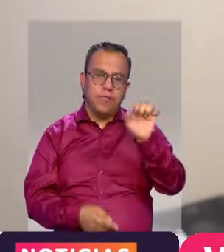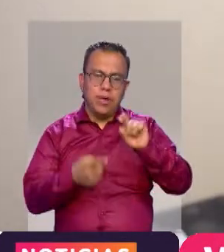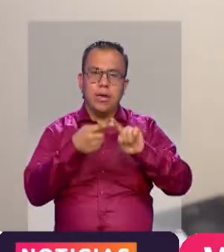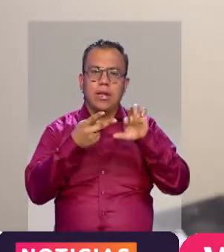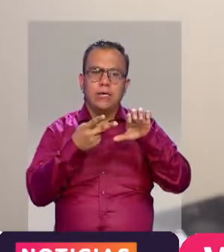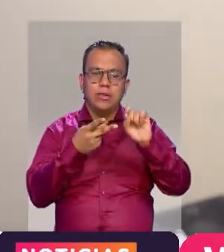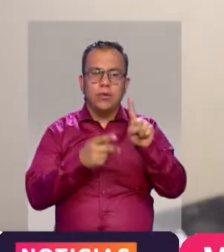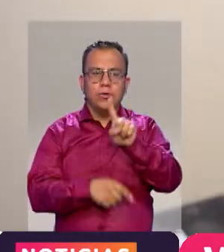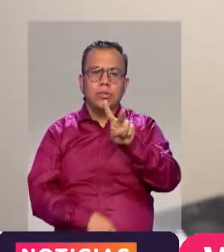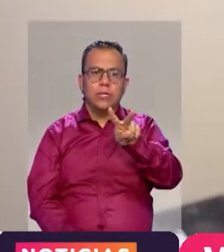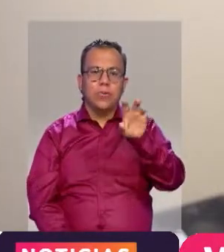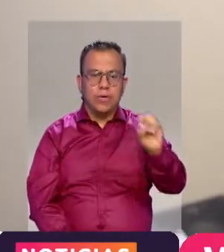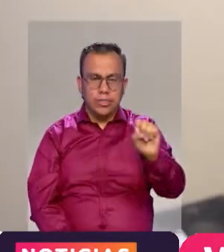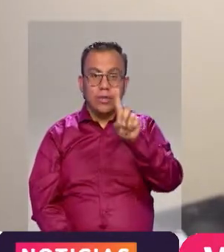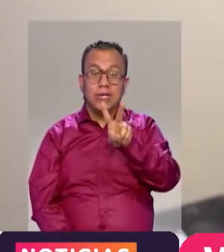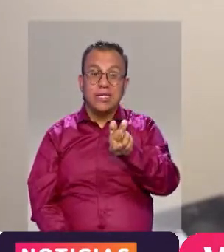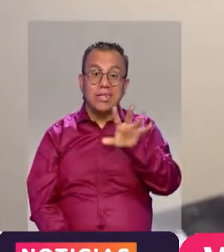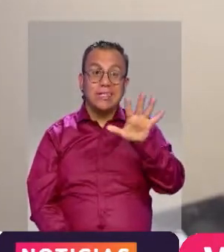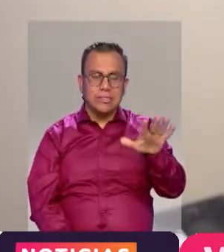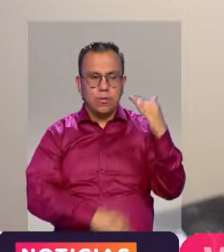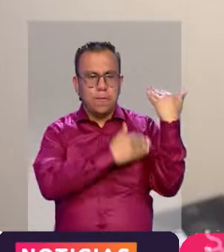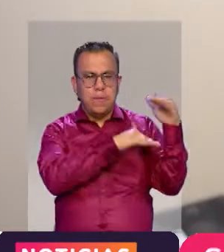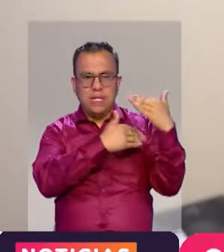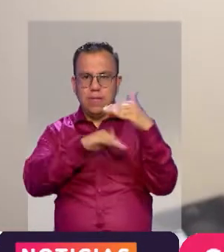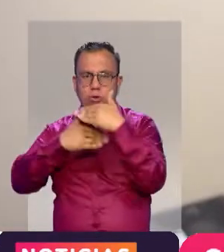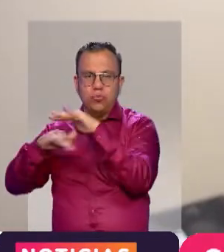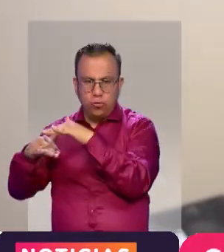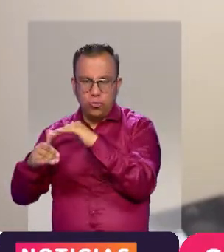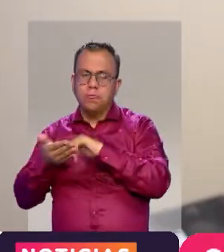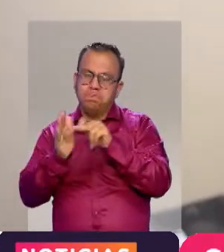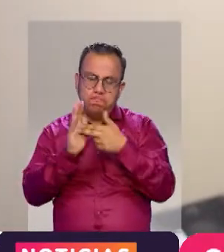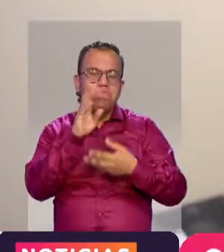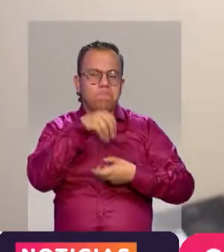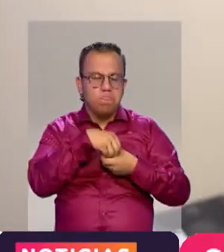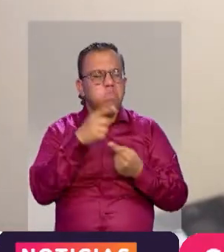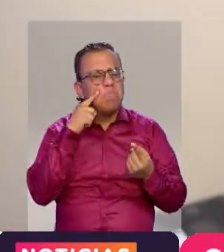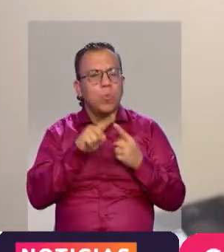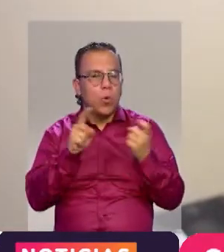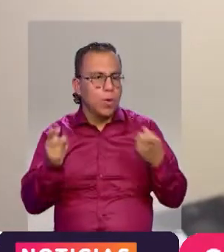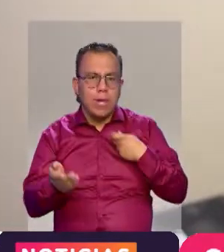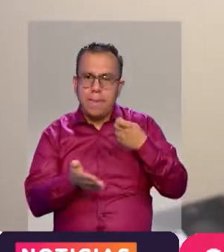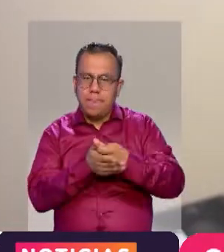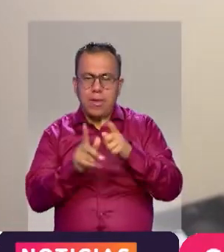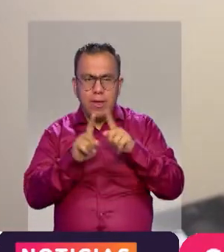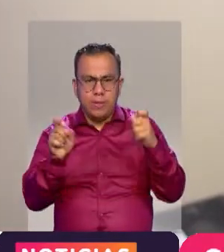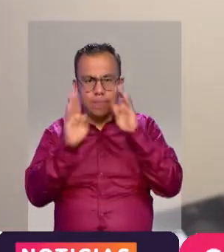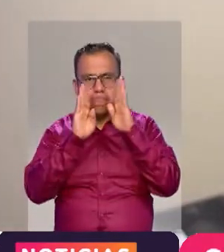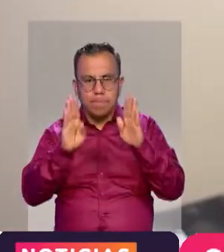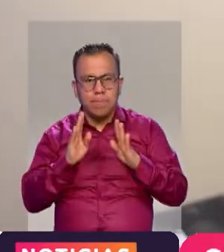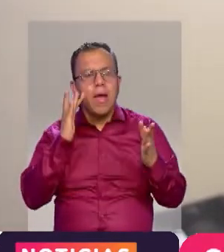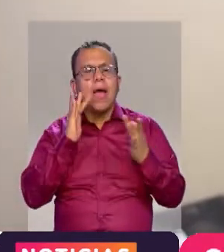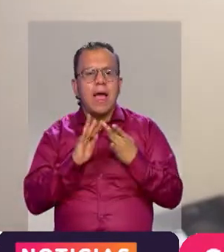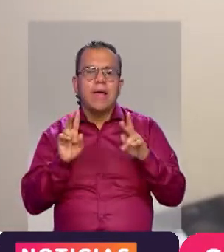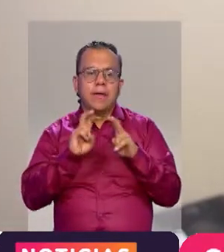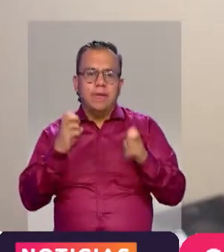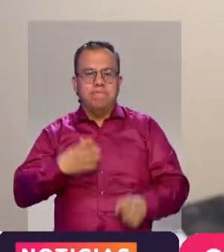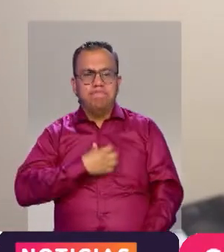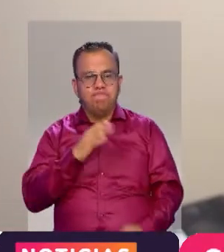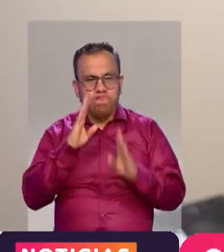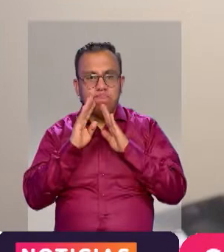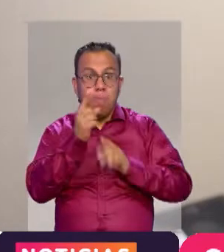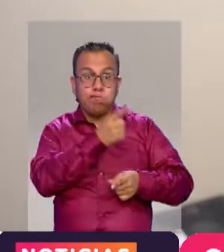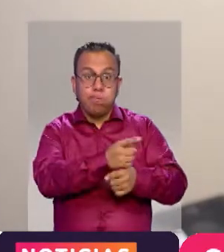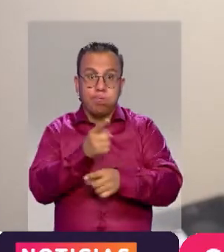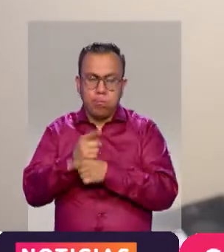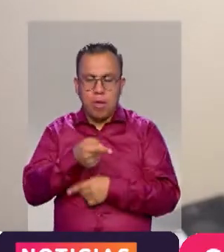con 125 y 75 salarios mínimos, respectivamente, por no contar con canales de atención idóneos para atender de forma